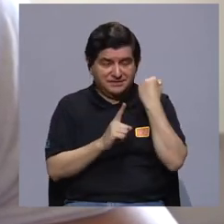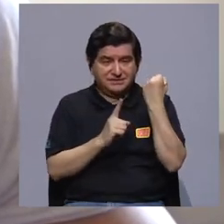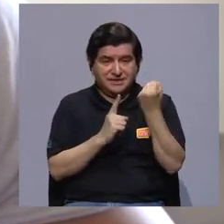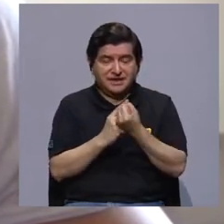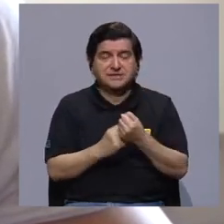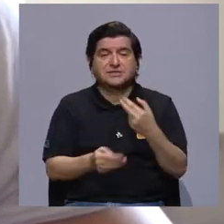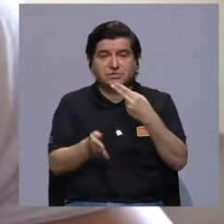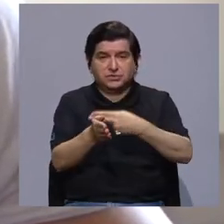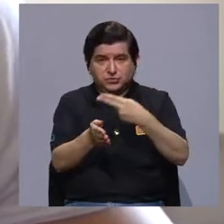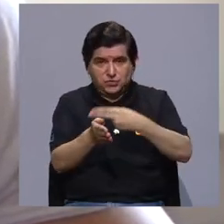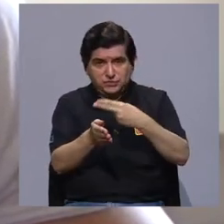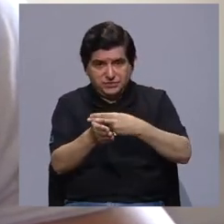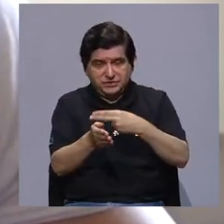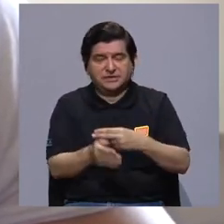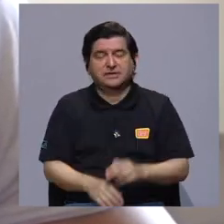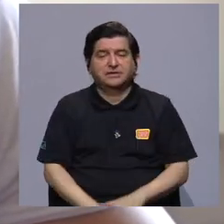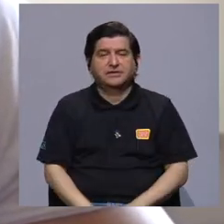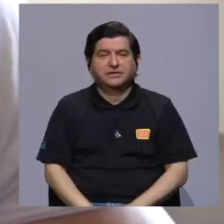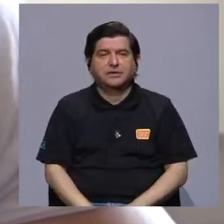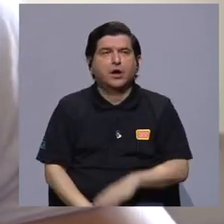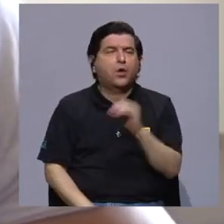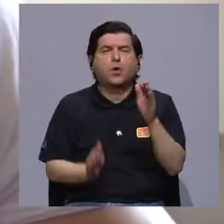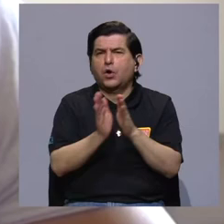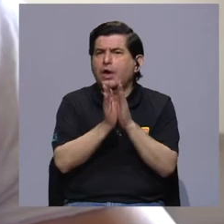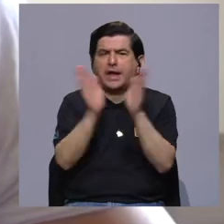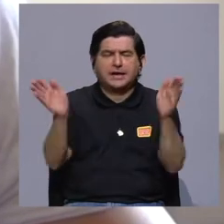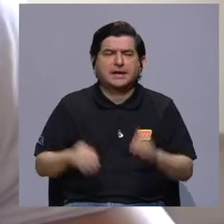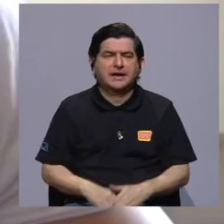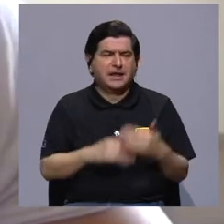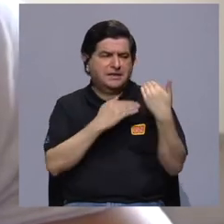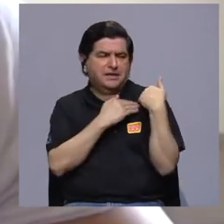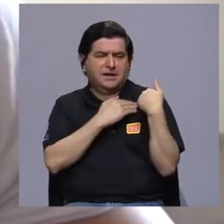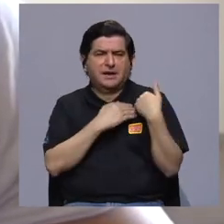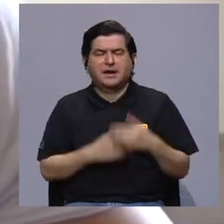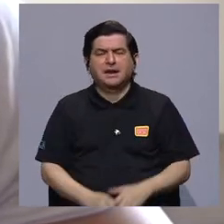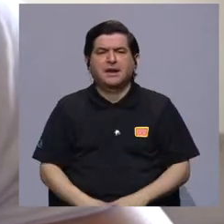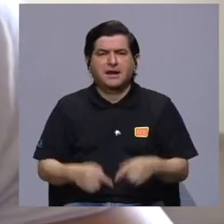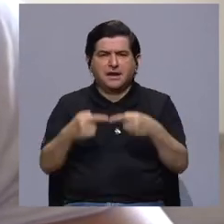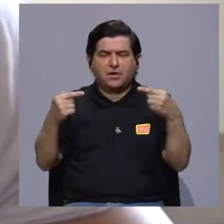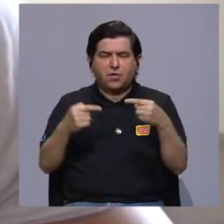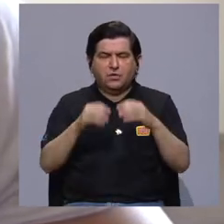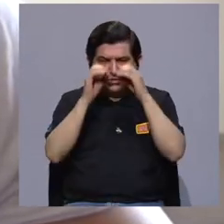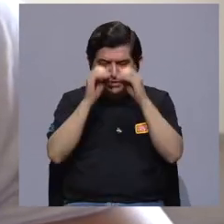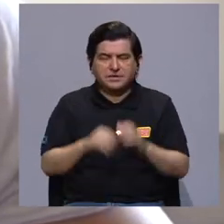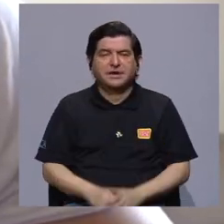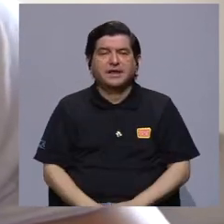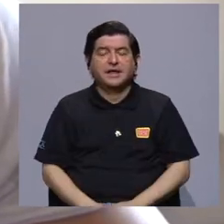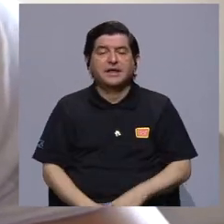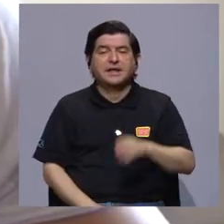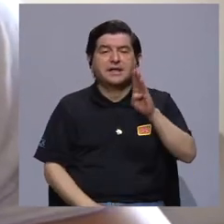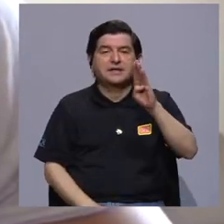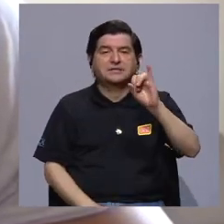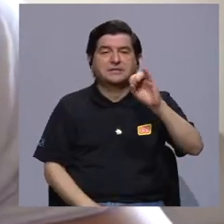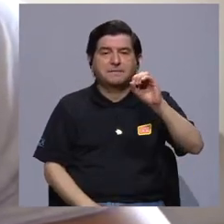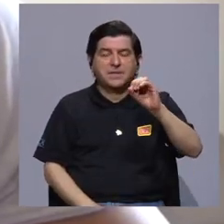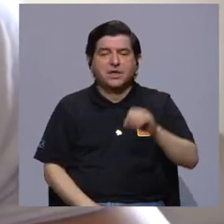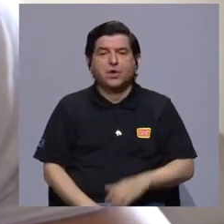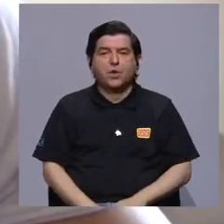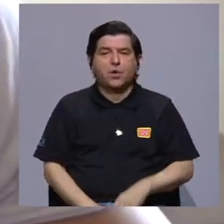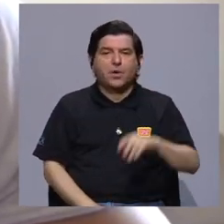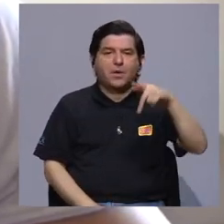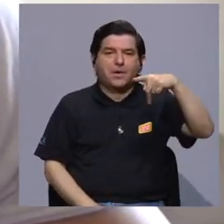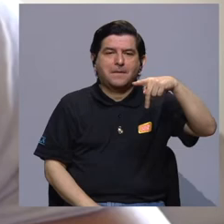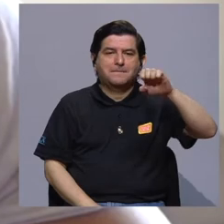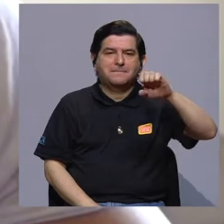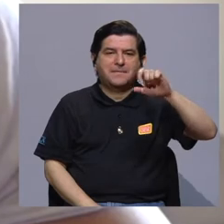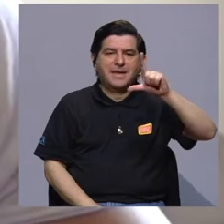nivel hospitalario, por decir, bueno, a nivel en general, ¿verdad?, de resistencia antimicrobiana, que es la formación de biopelículas.